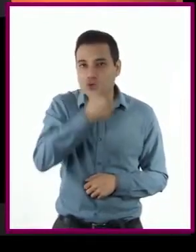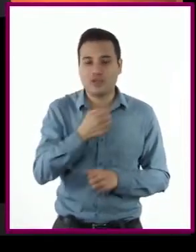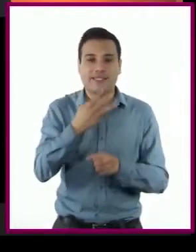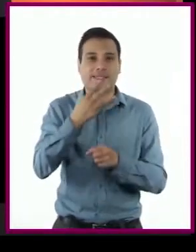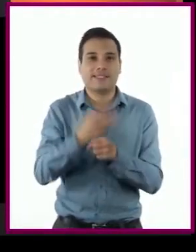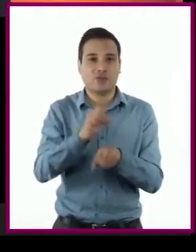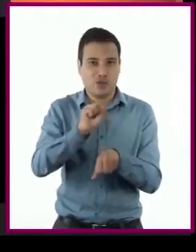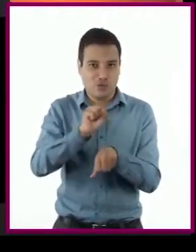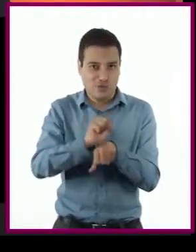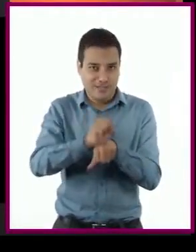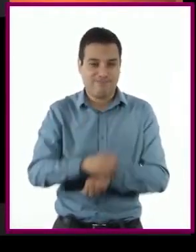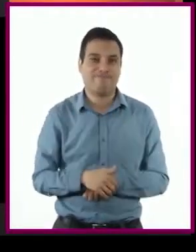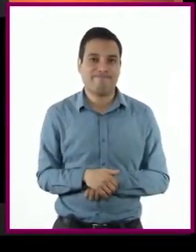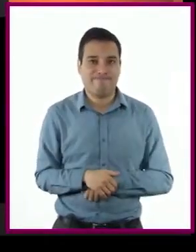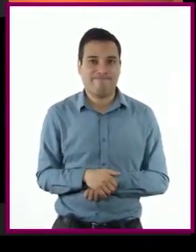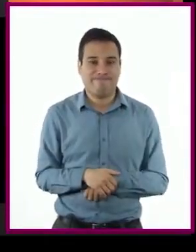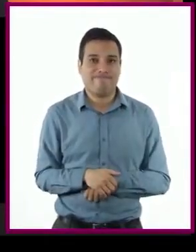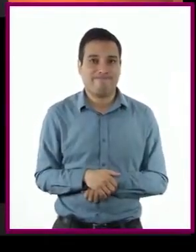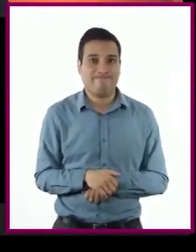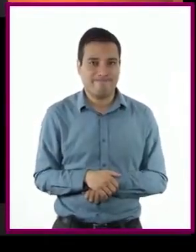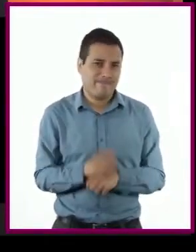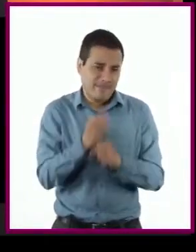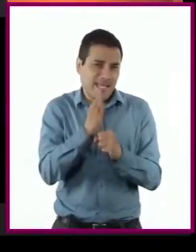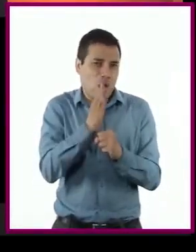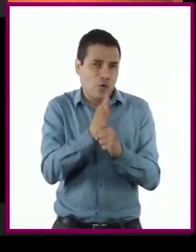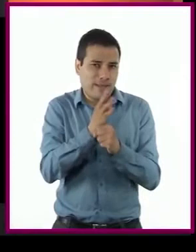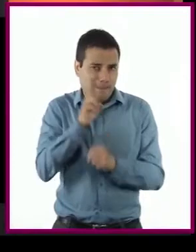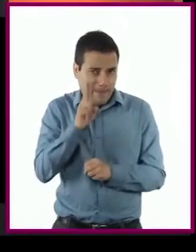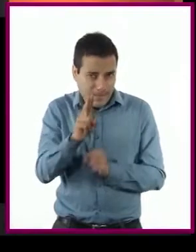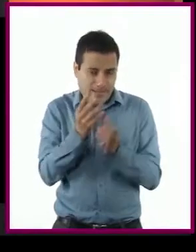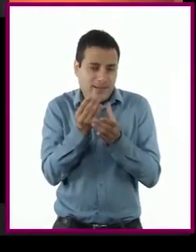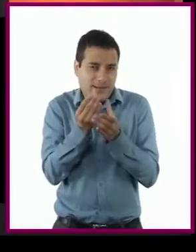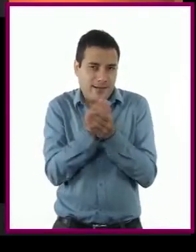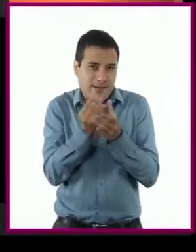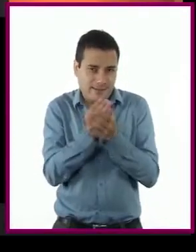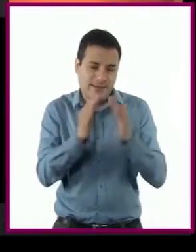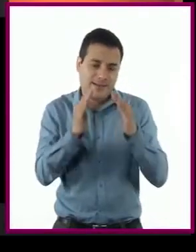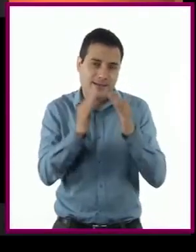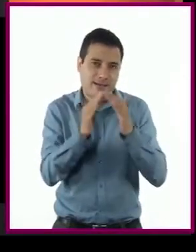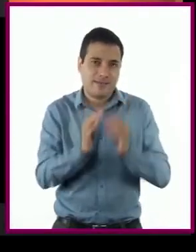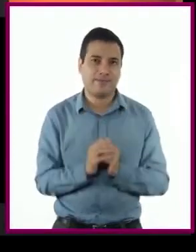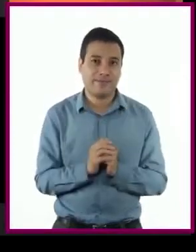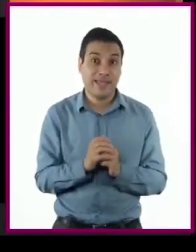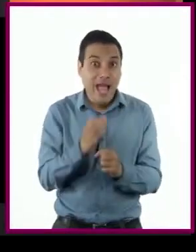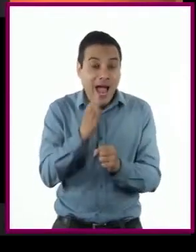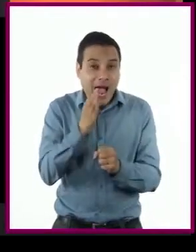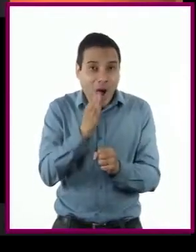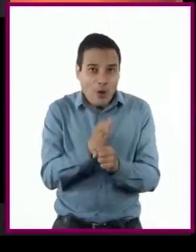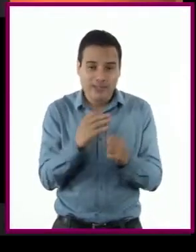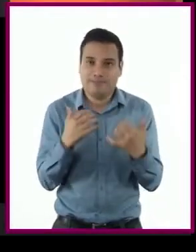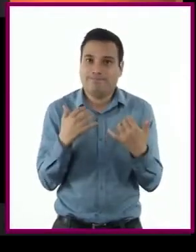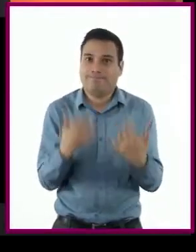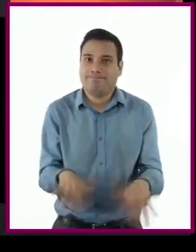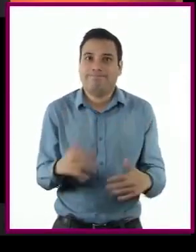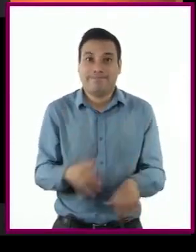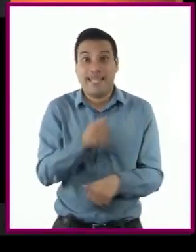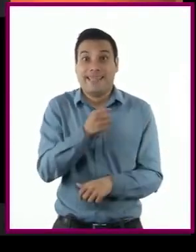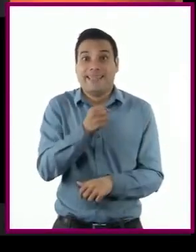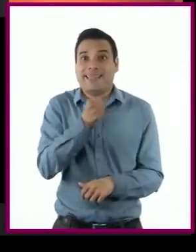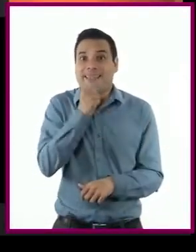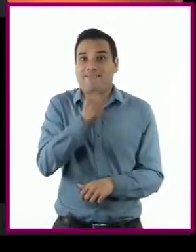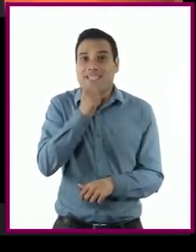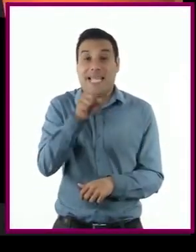de secundaria quienes siguen esta programación desde casa. Hoy tenemos el honor de realizar la entrevista con